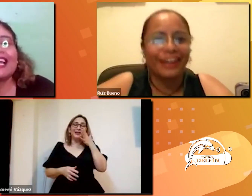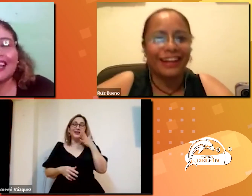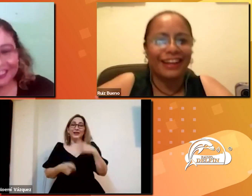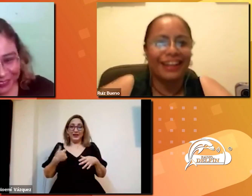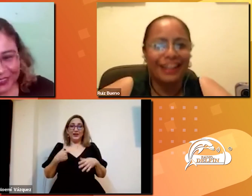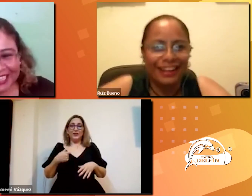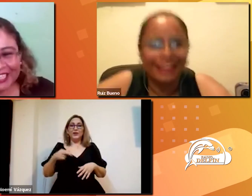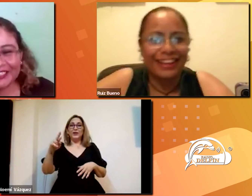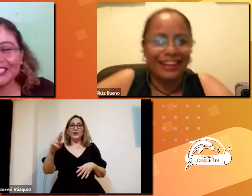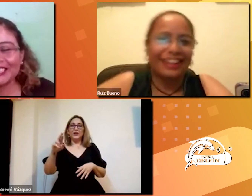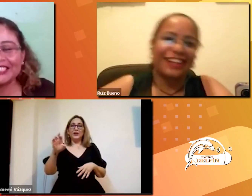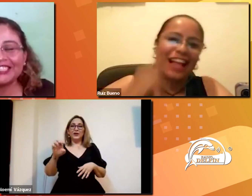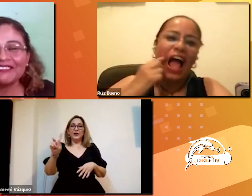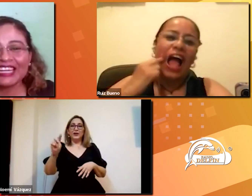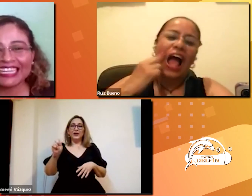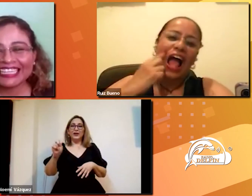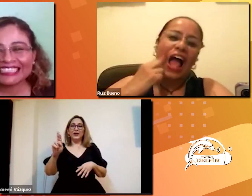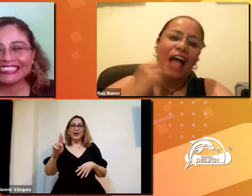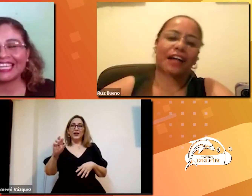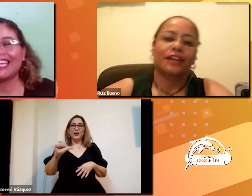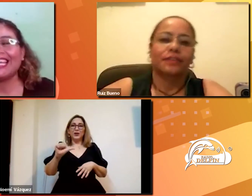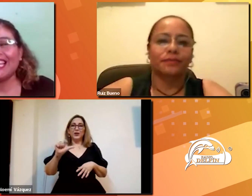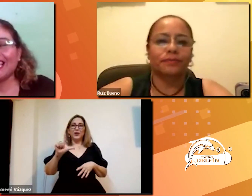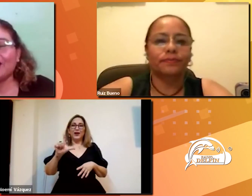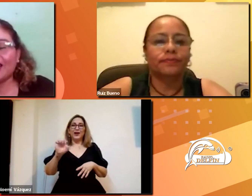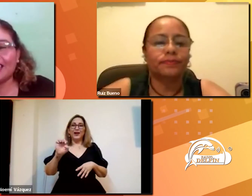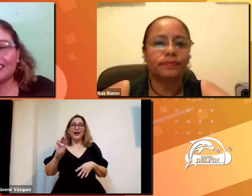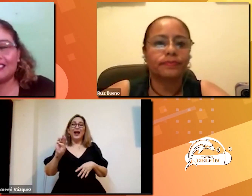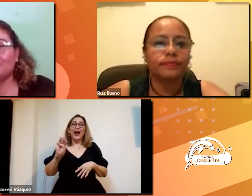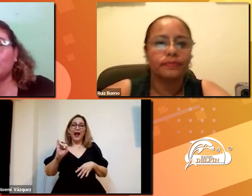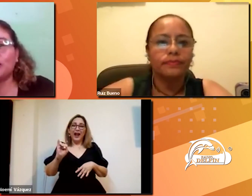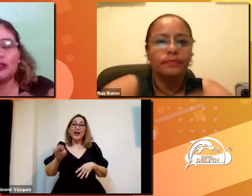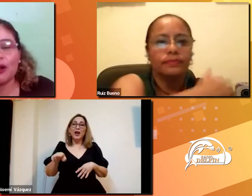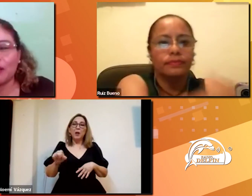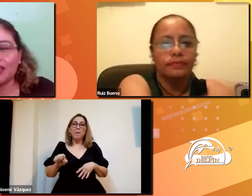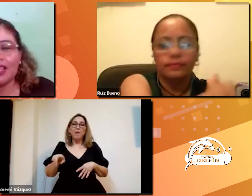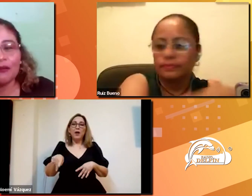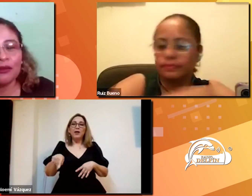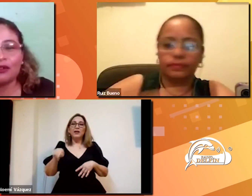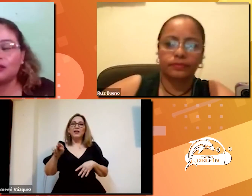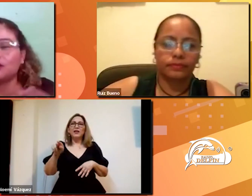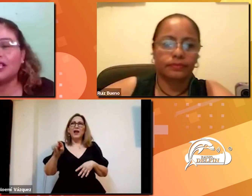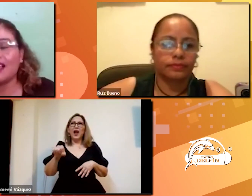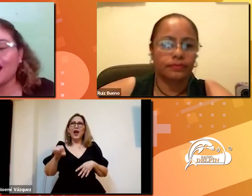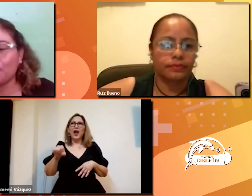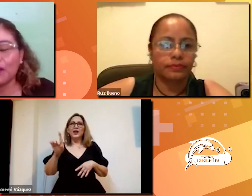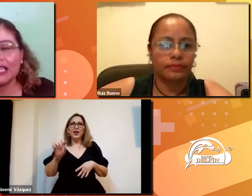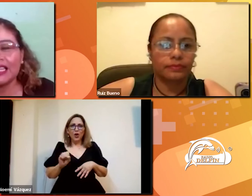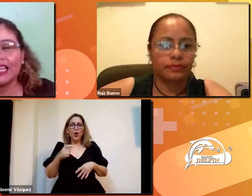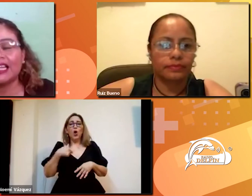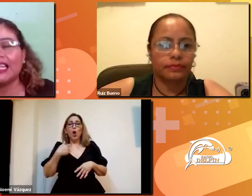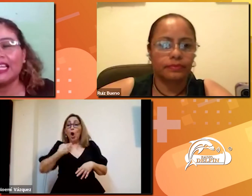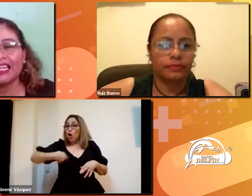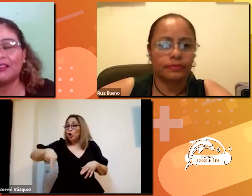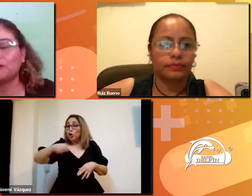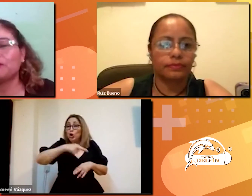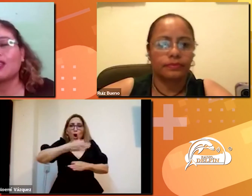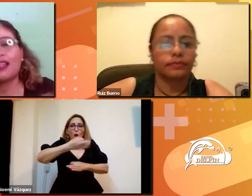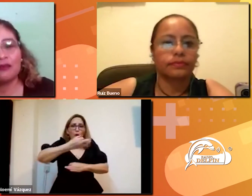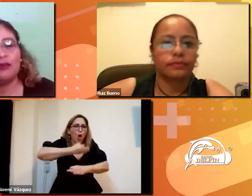Retroalimentando. Entonces, imagínense, nosotros aprendemos, ustedes aprenden